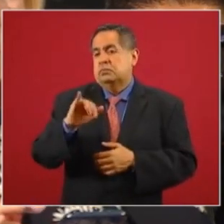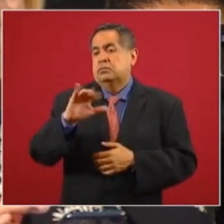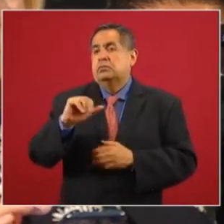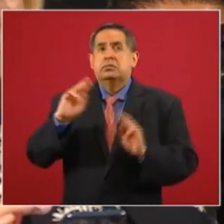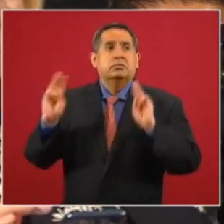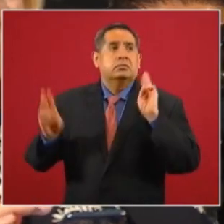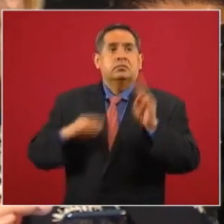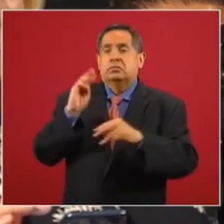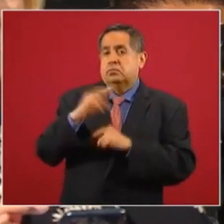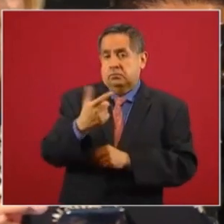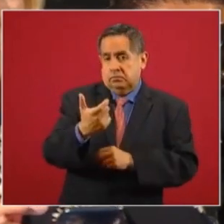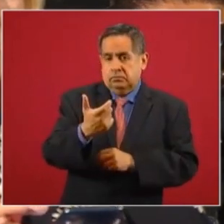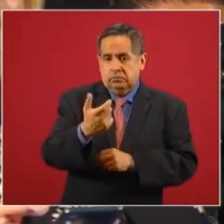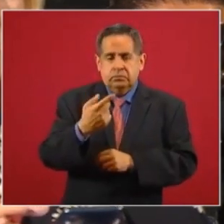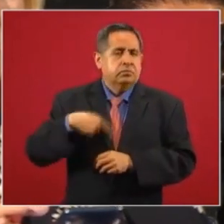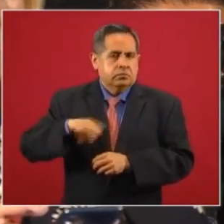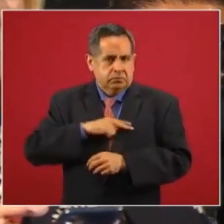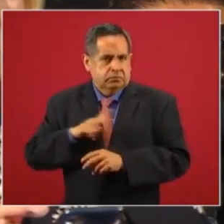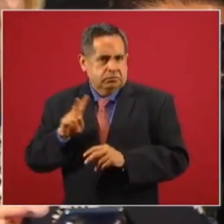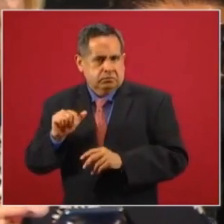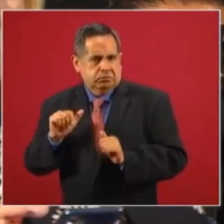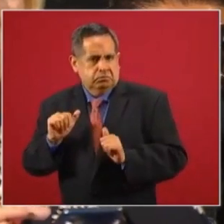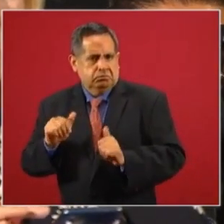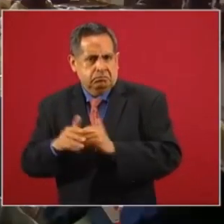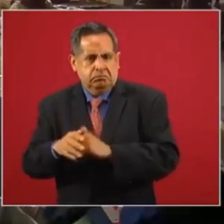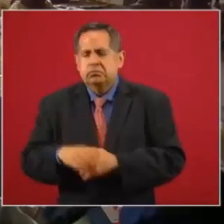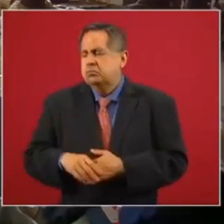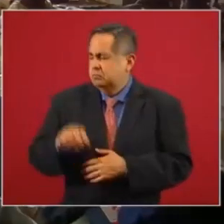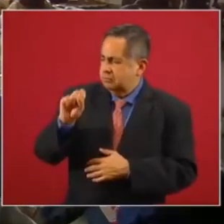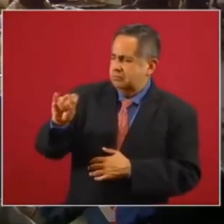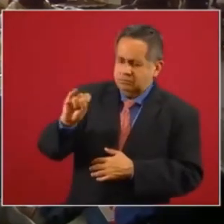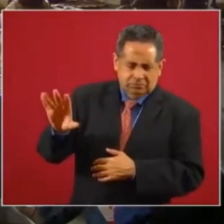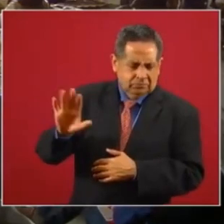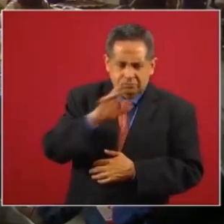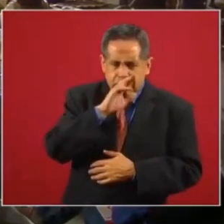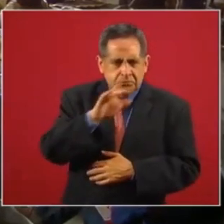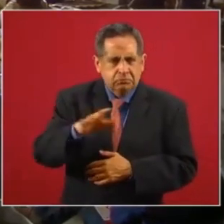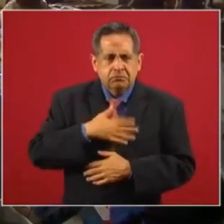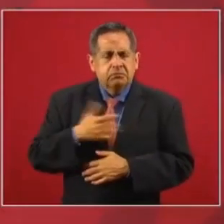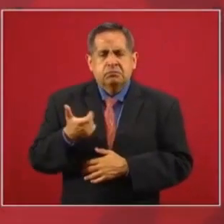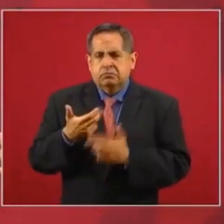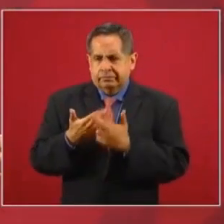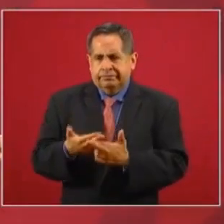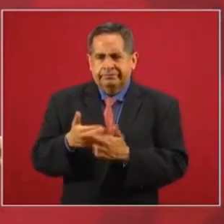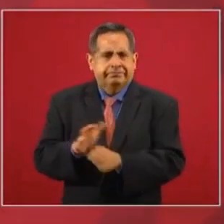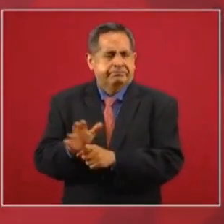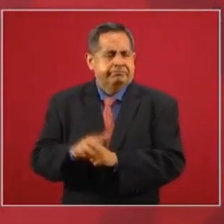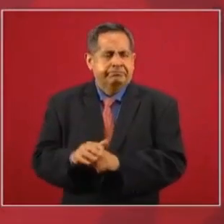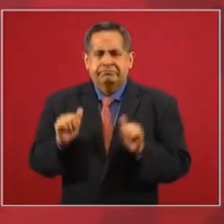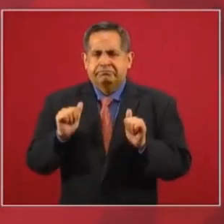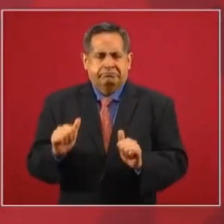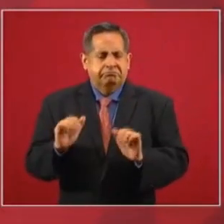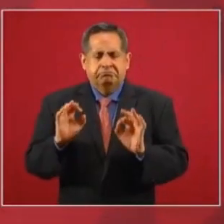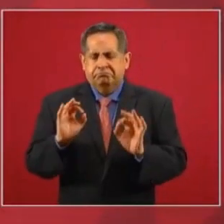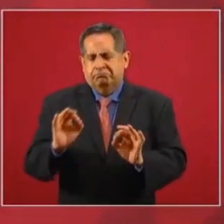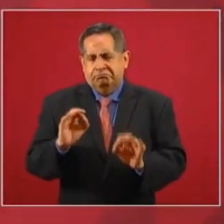mundial, vamos a salir adelante. Sí, tenemos finanzas públicas sanas. No hay nada